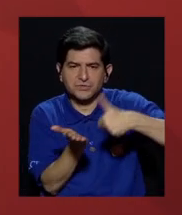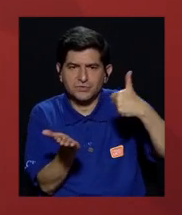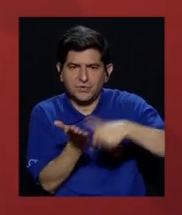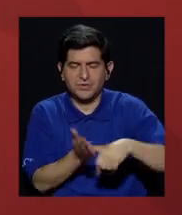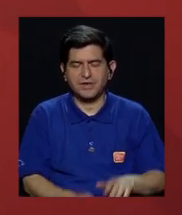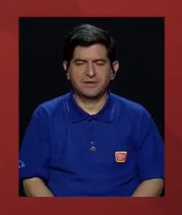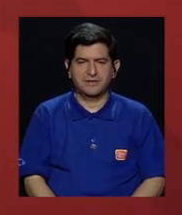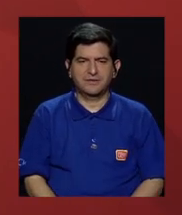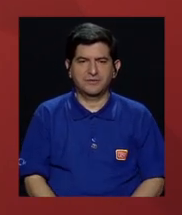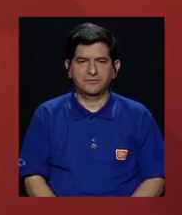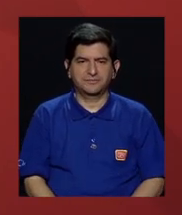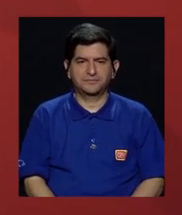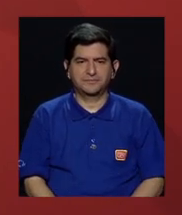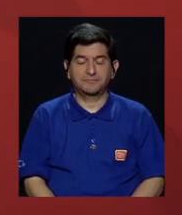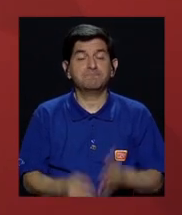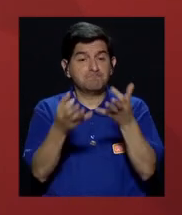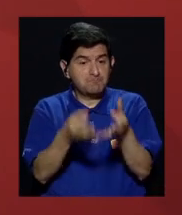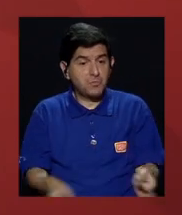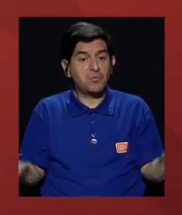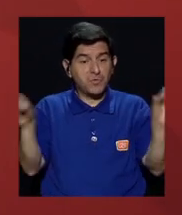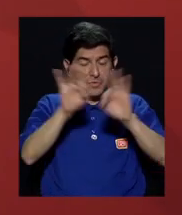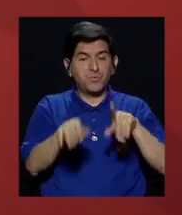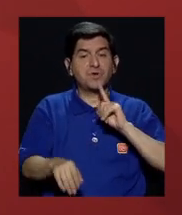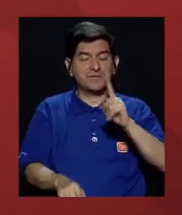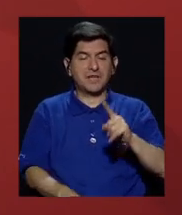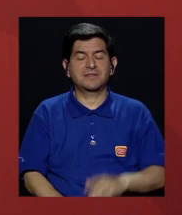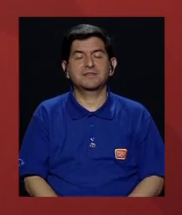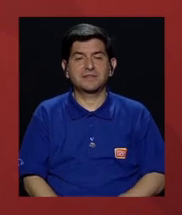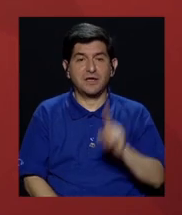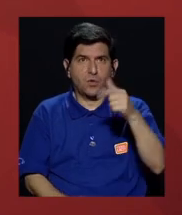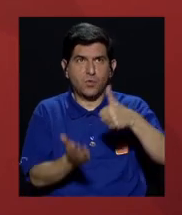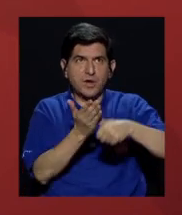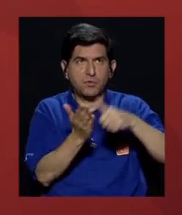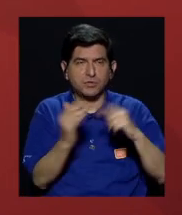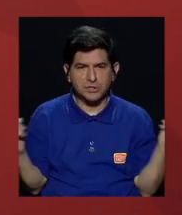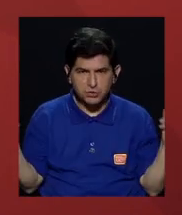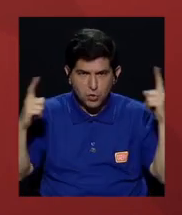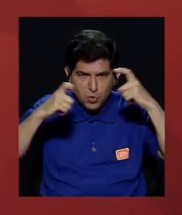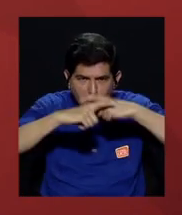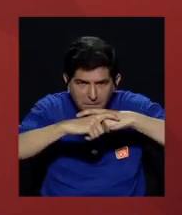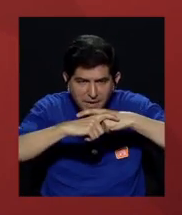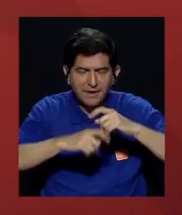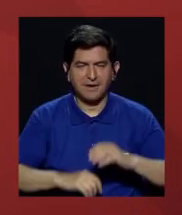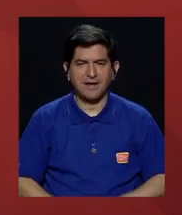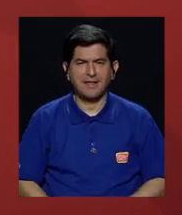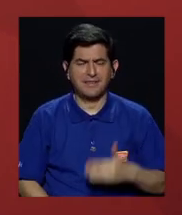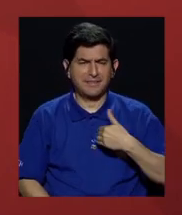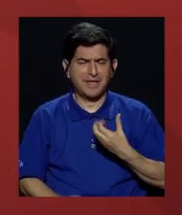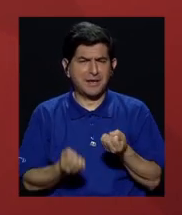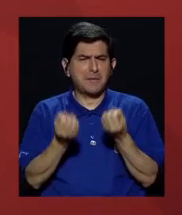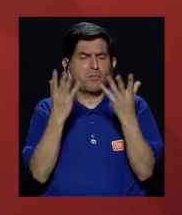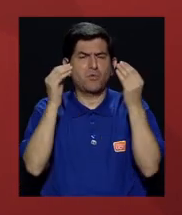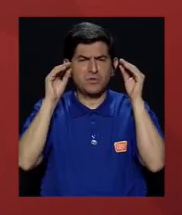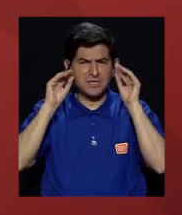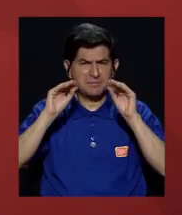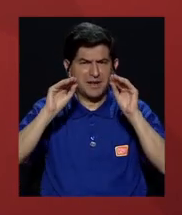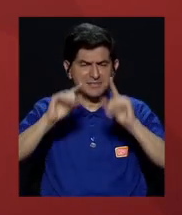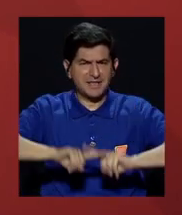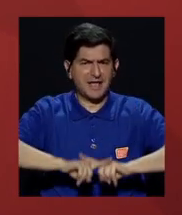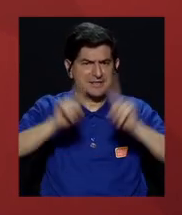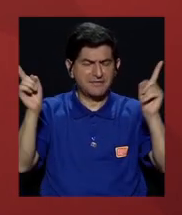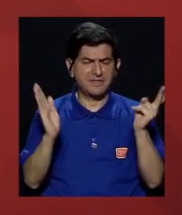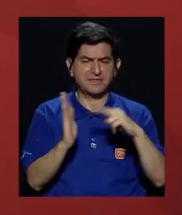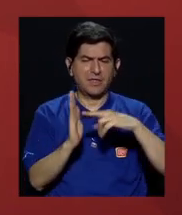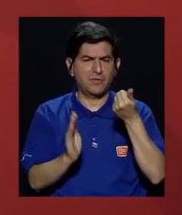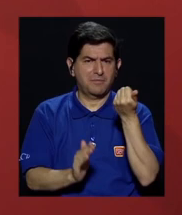elecciones básicamente importante destacar una elección compleja una elección llena de enseñanzas muy diferentes